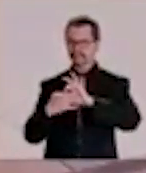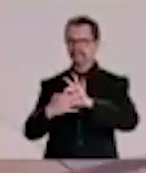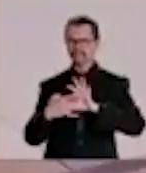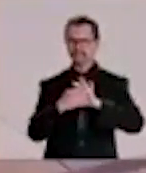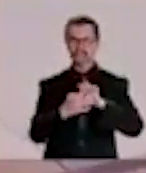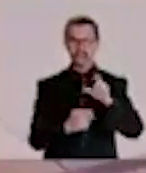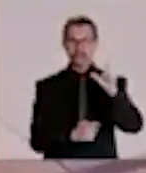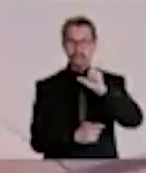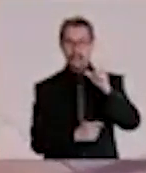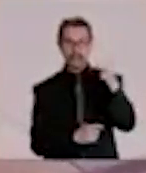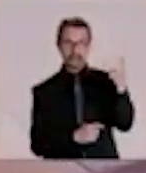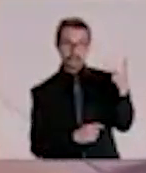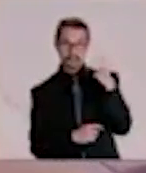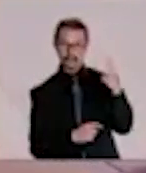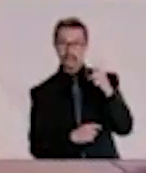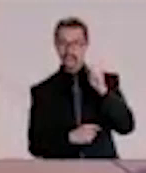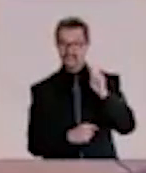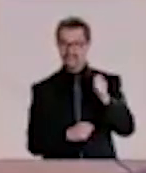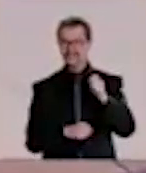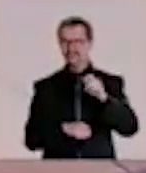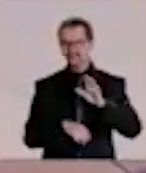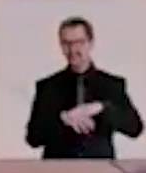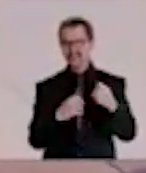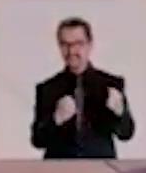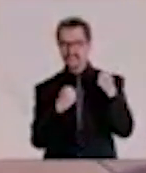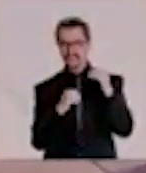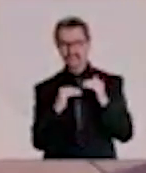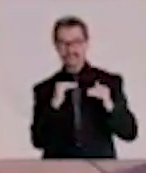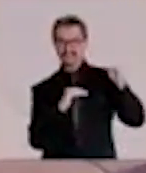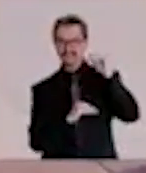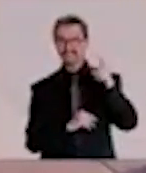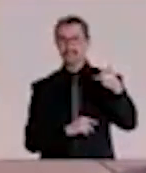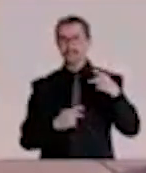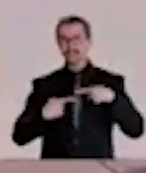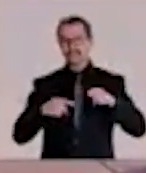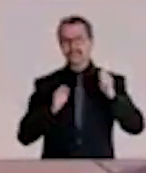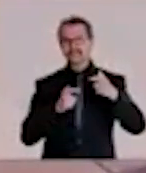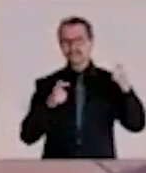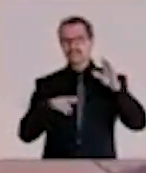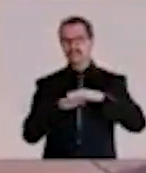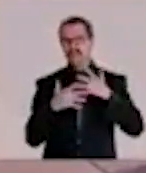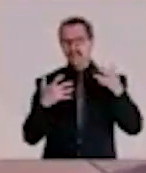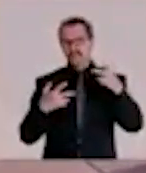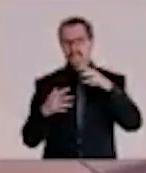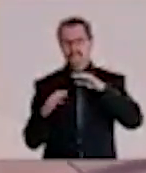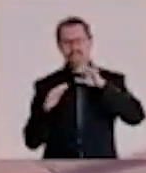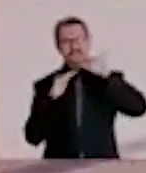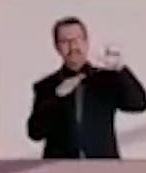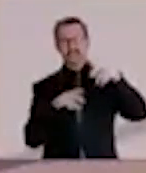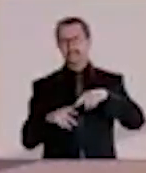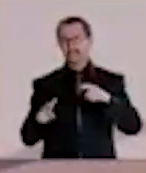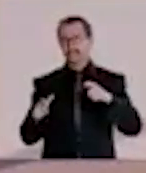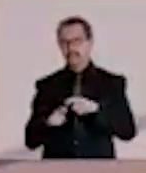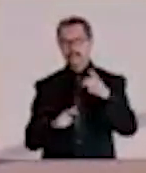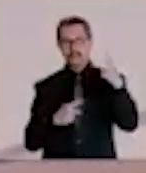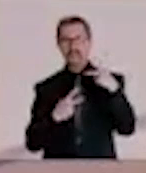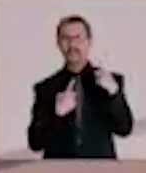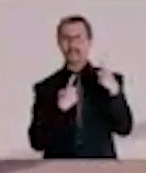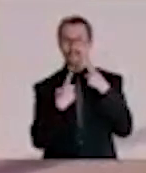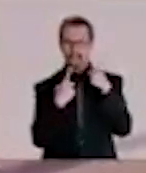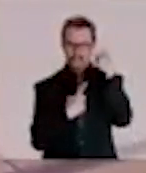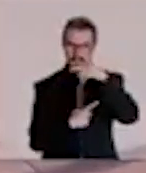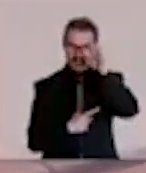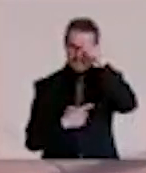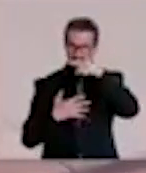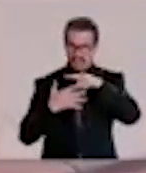grande su población es más grande y será difícil que logremos todos los acuerdos que queremos y con los republicanos se puede hacer algún candidato con los